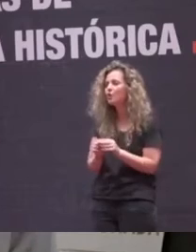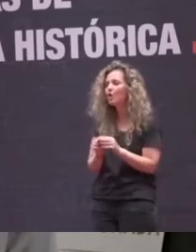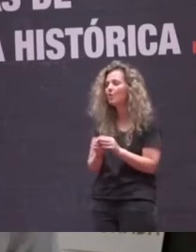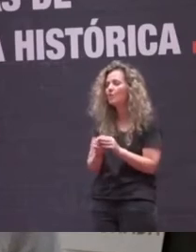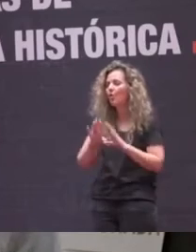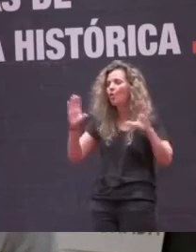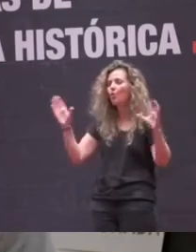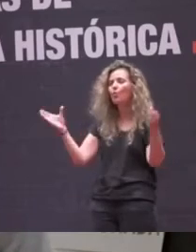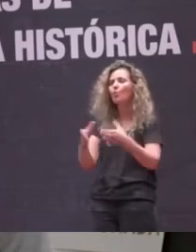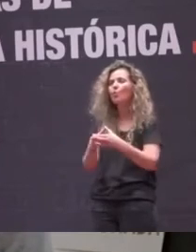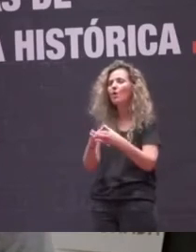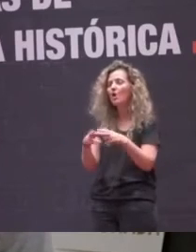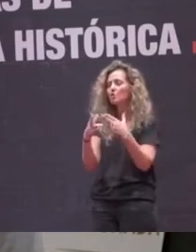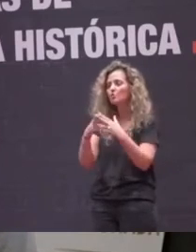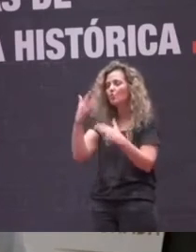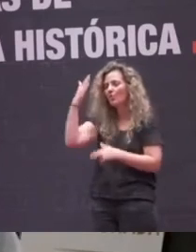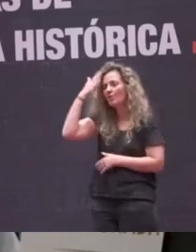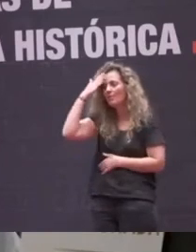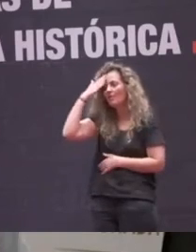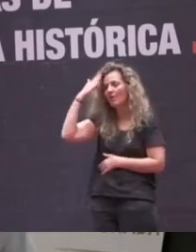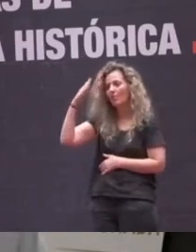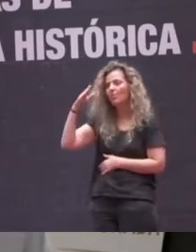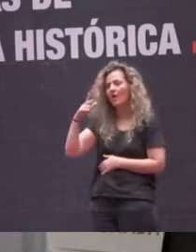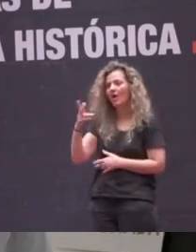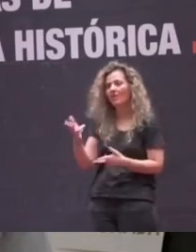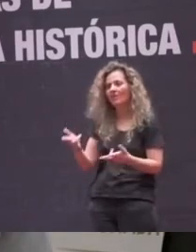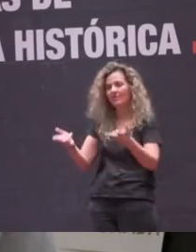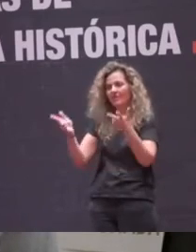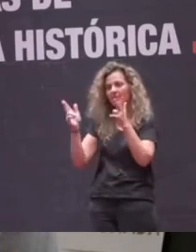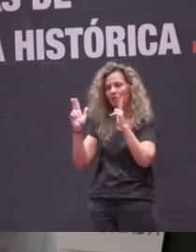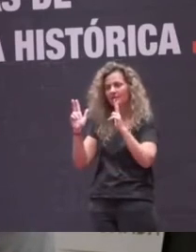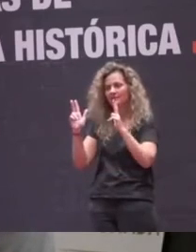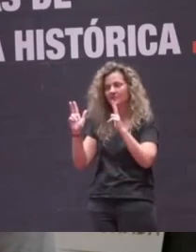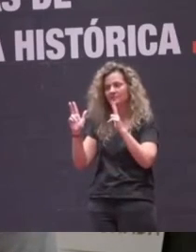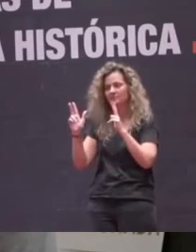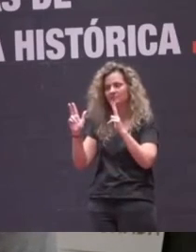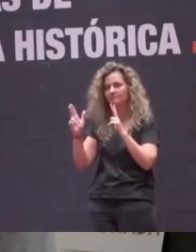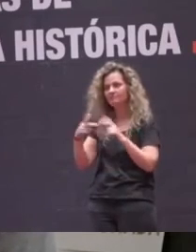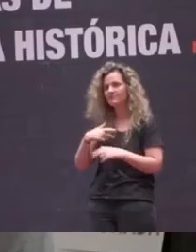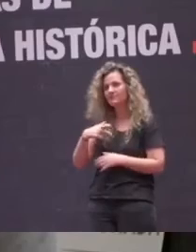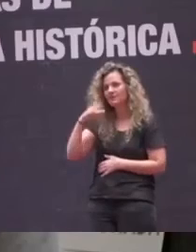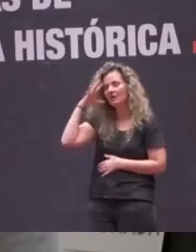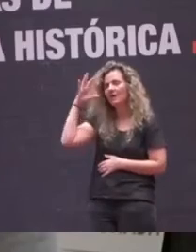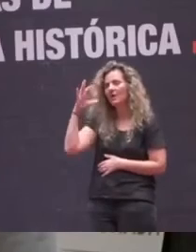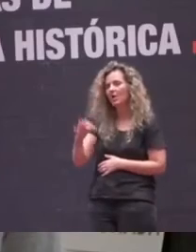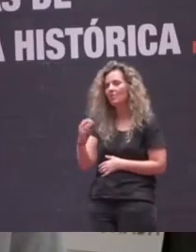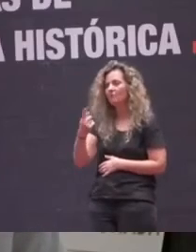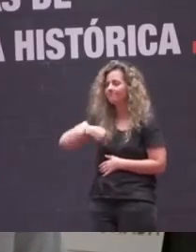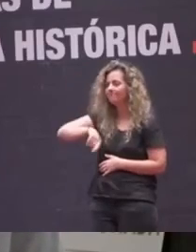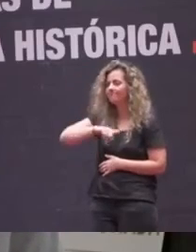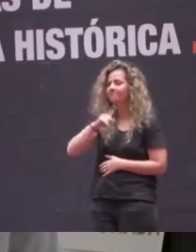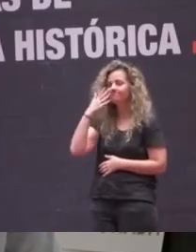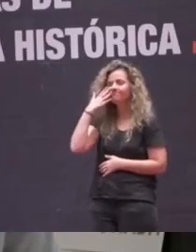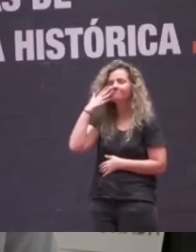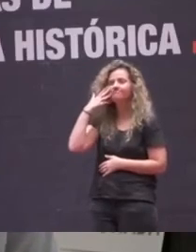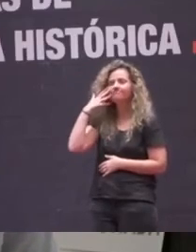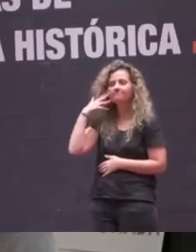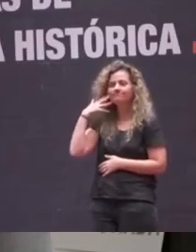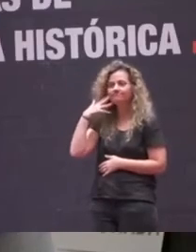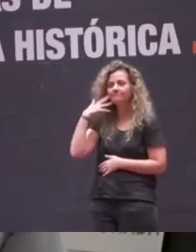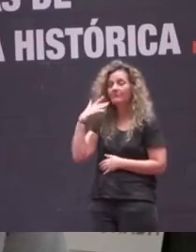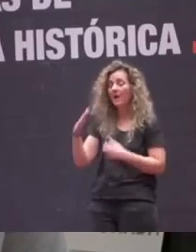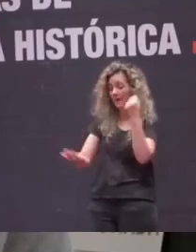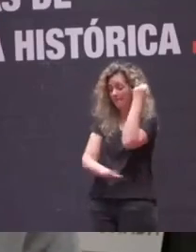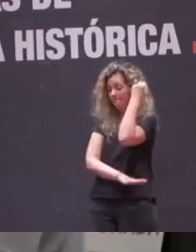conxunto delas como unha sociedade madura democráticamente, eu creo que o que nos debe de enorgullecer, ¿no? Que desde a